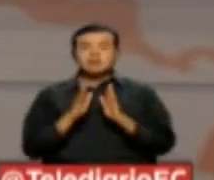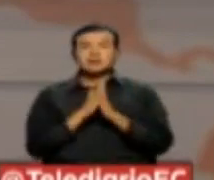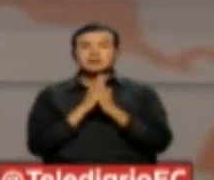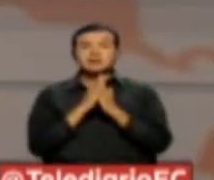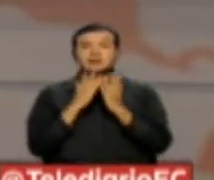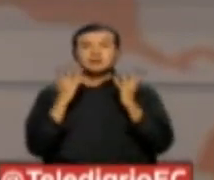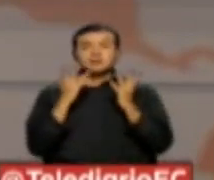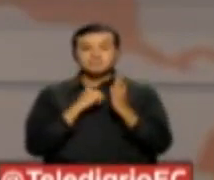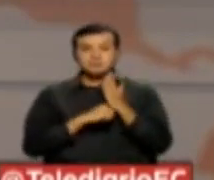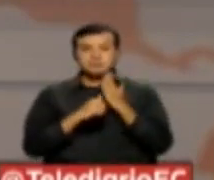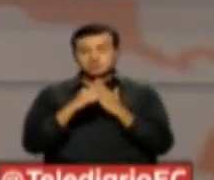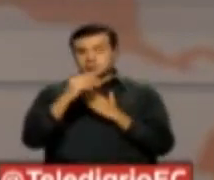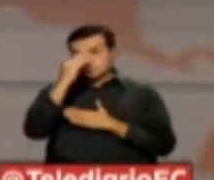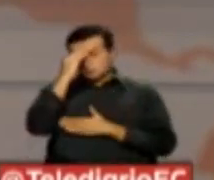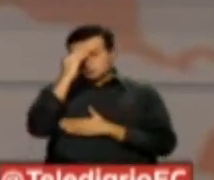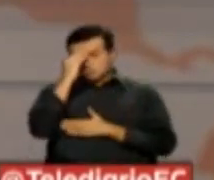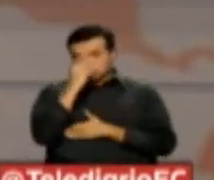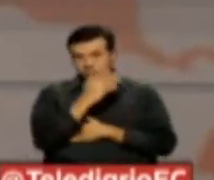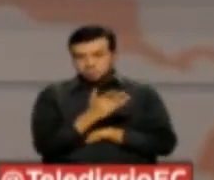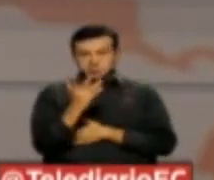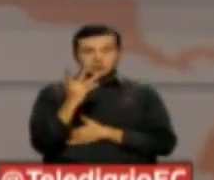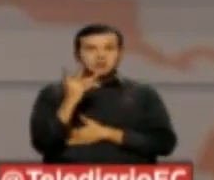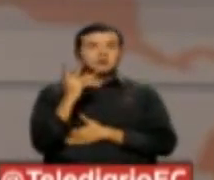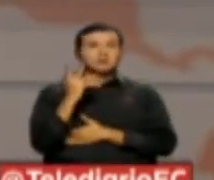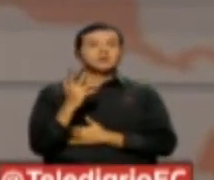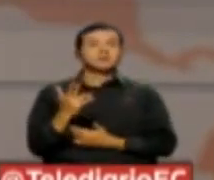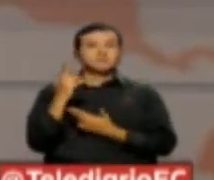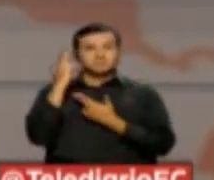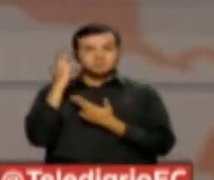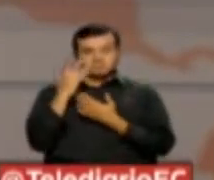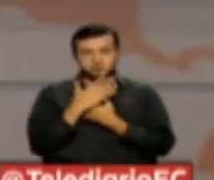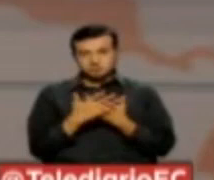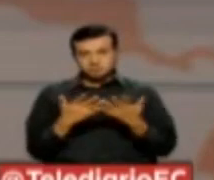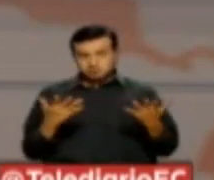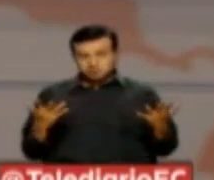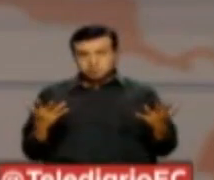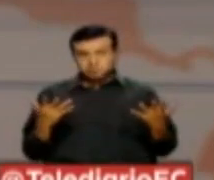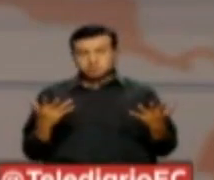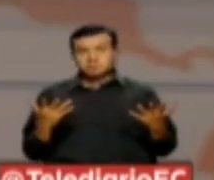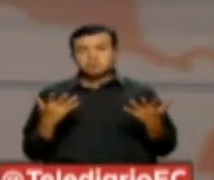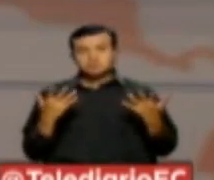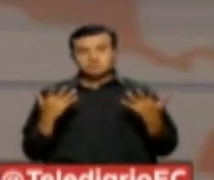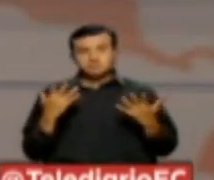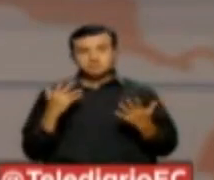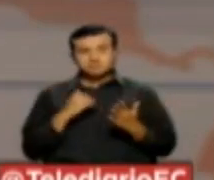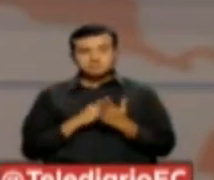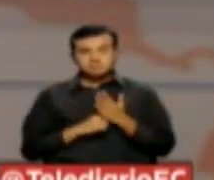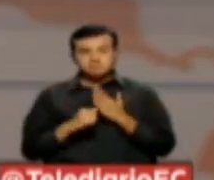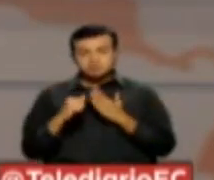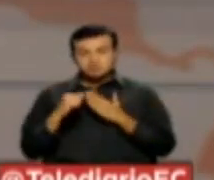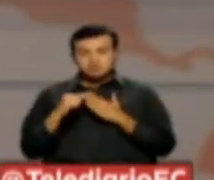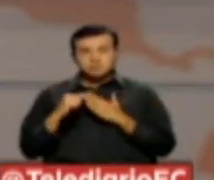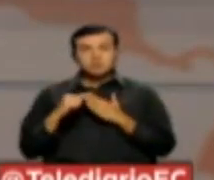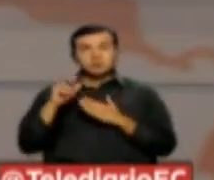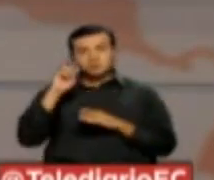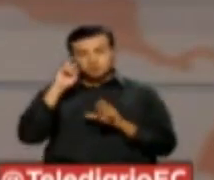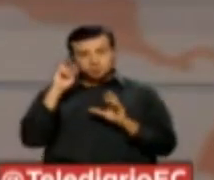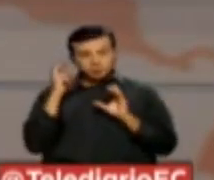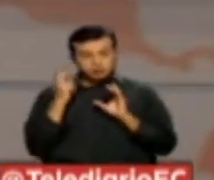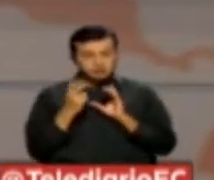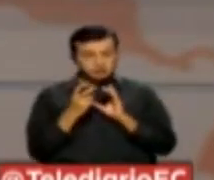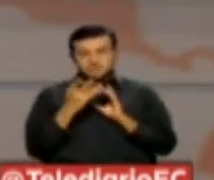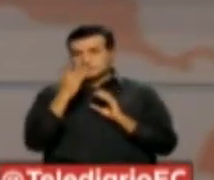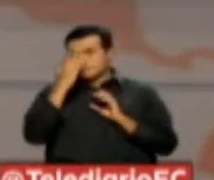con el ministerio de educación con las fuerzas armadas y con los ministros con el ministerio de turismo